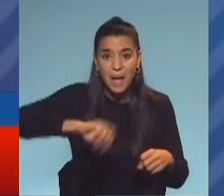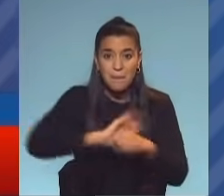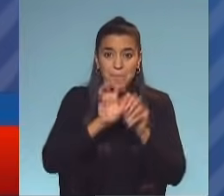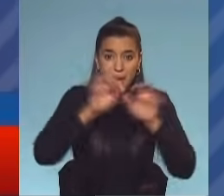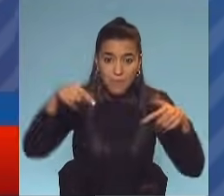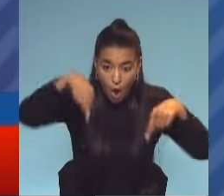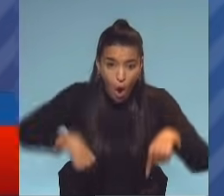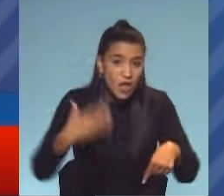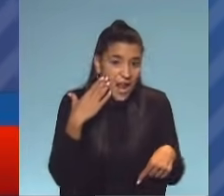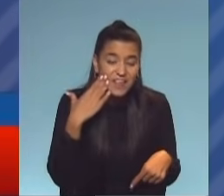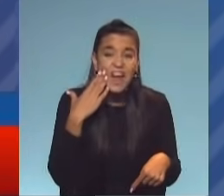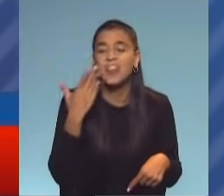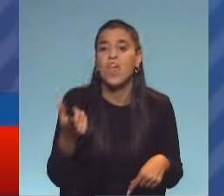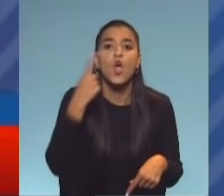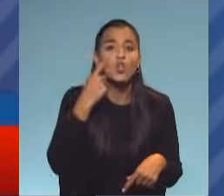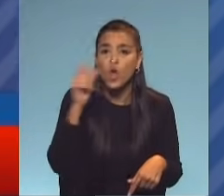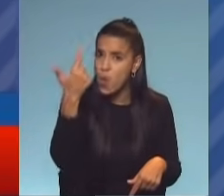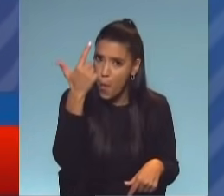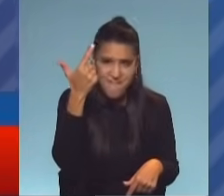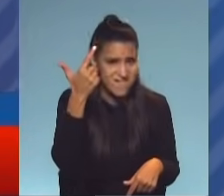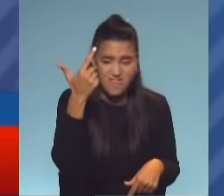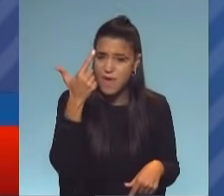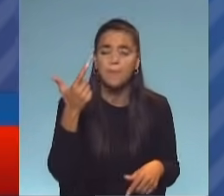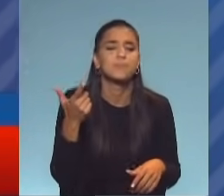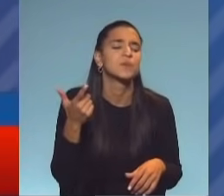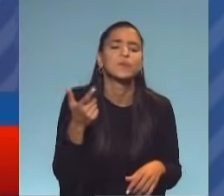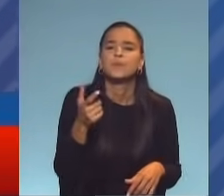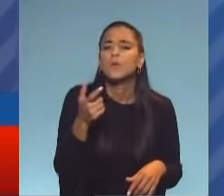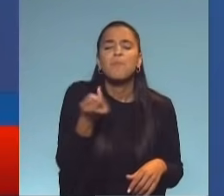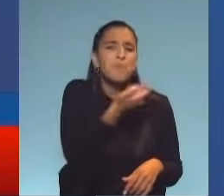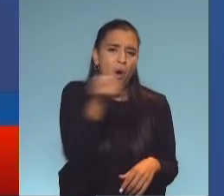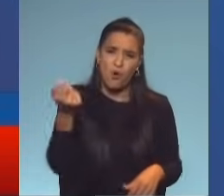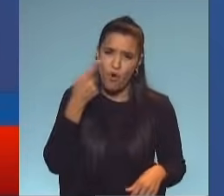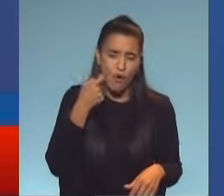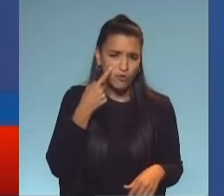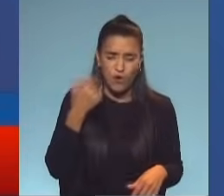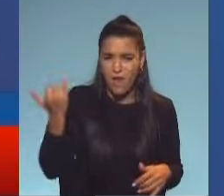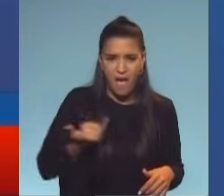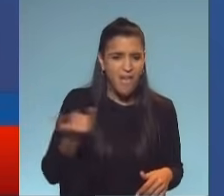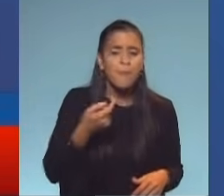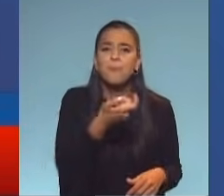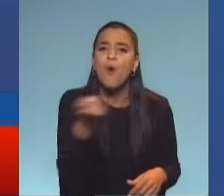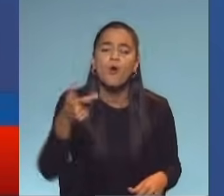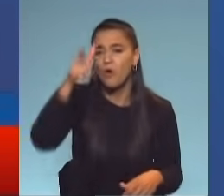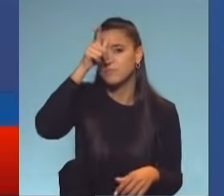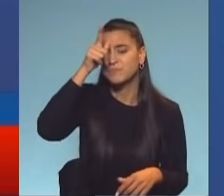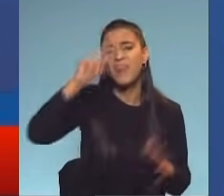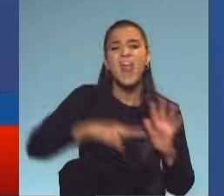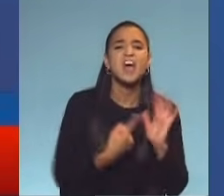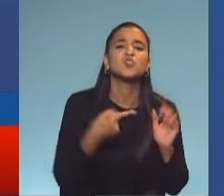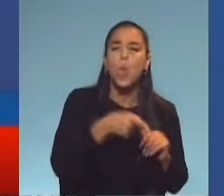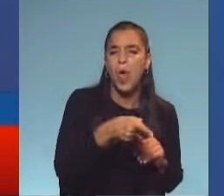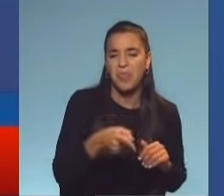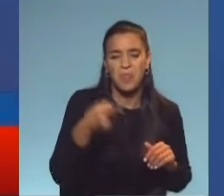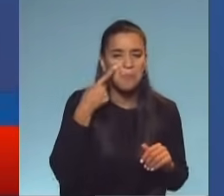a la tarde no había controles lo suficientes, había muy pocos controles, había muy poquitos agentes de la ciudad de Buenos Aires